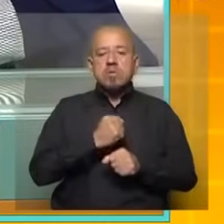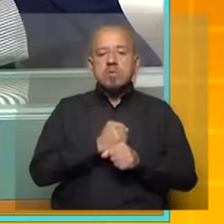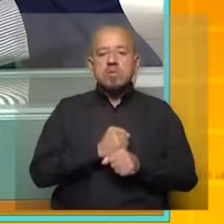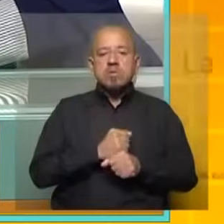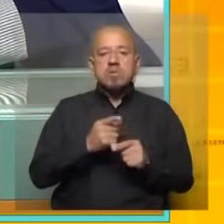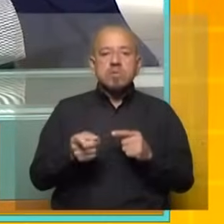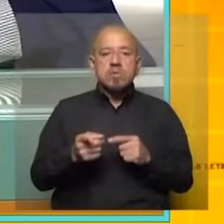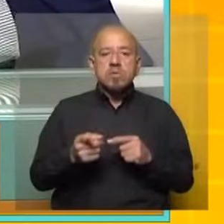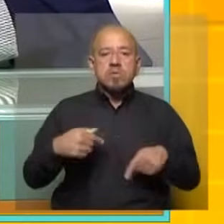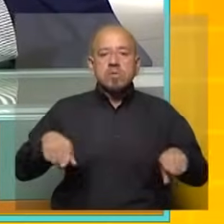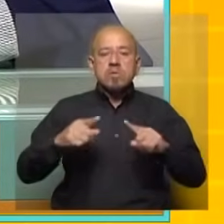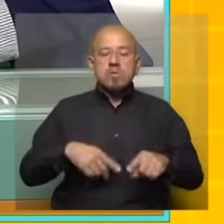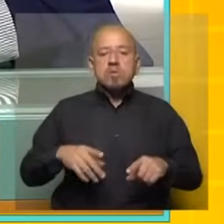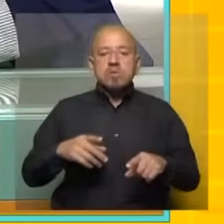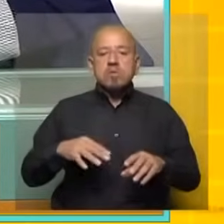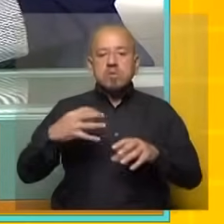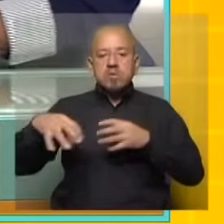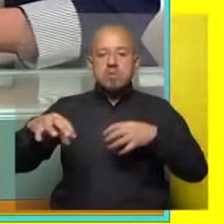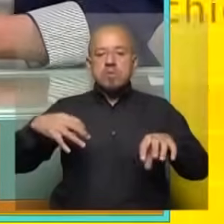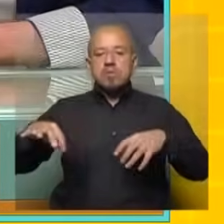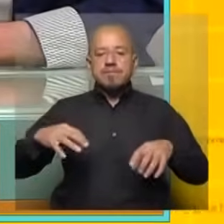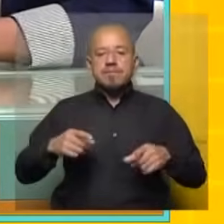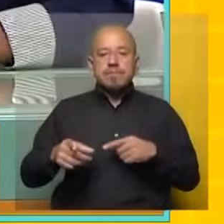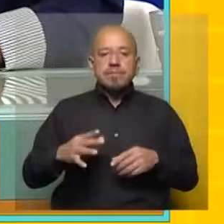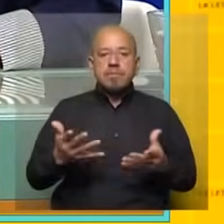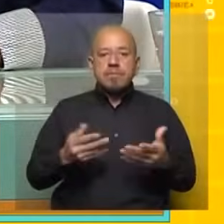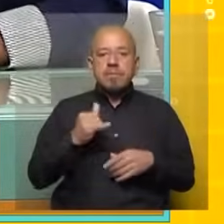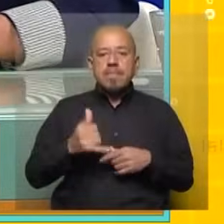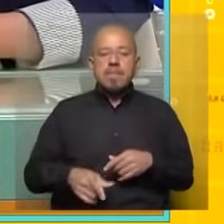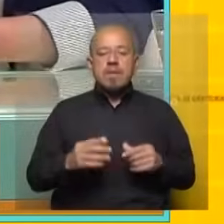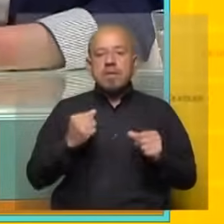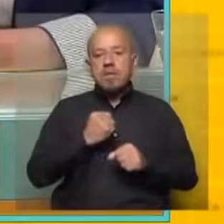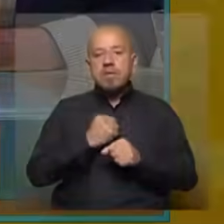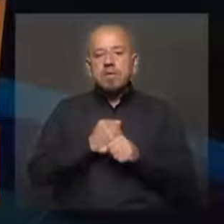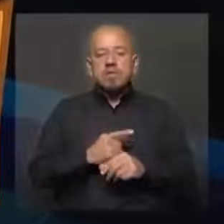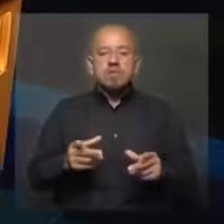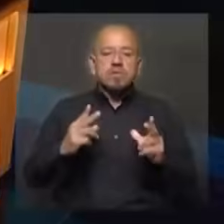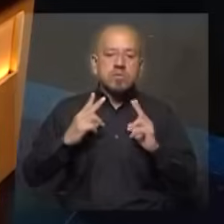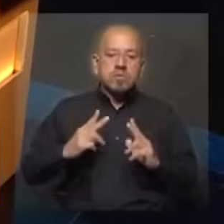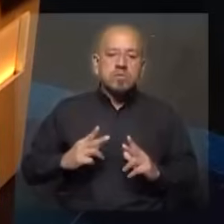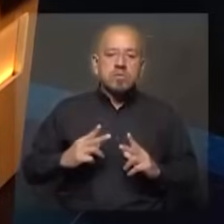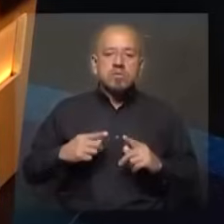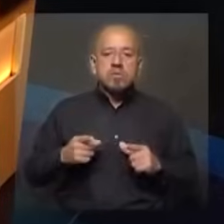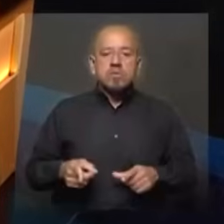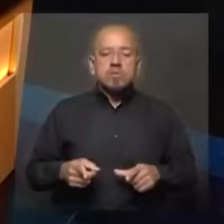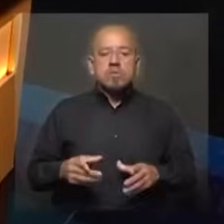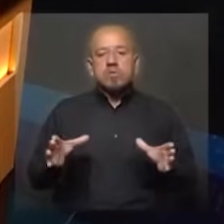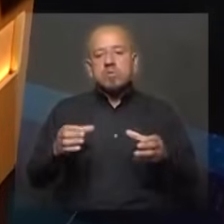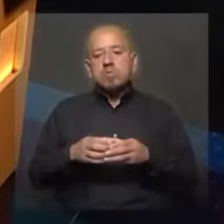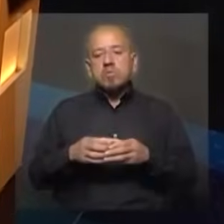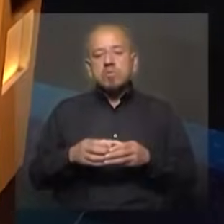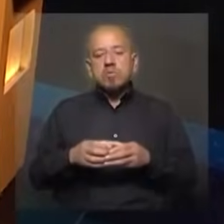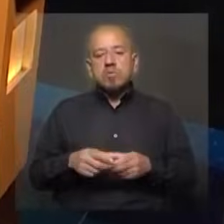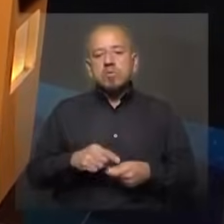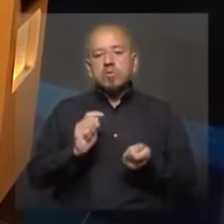trabajaba clasificando residuos. Ahora tiene un trabajo formal, forma parte de un equipo, es un cambio de